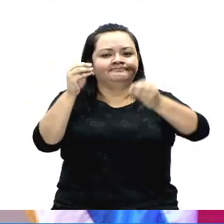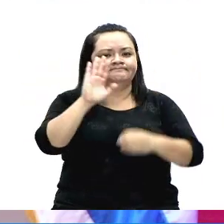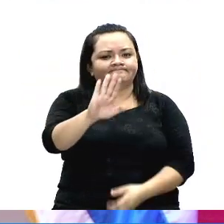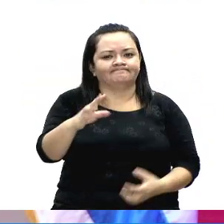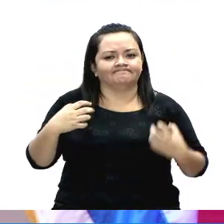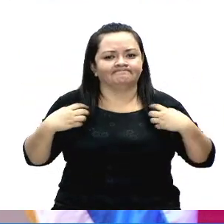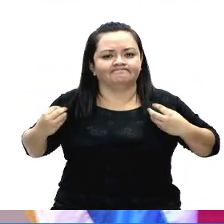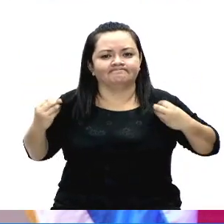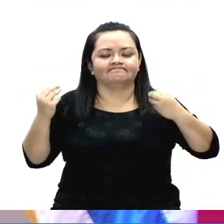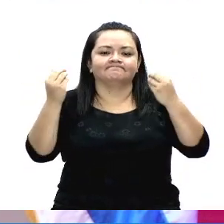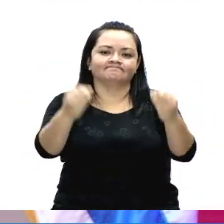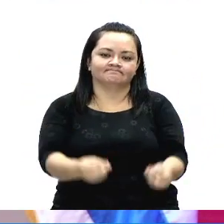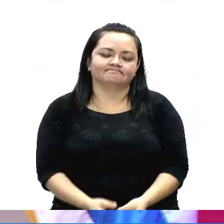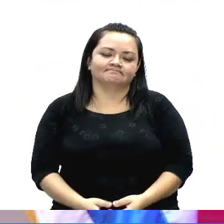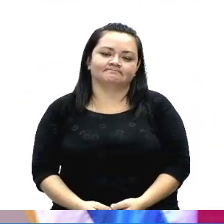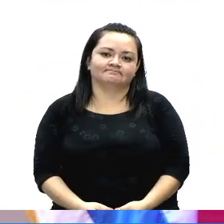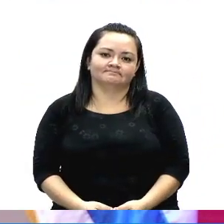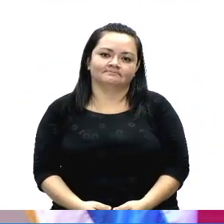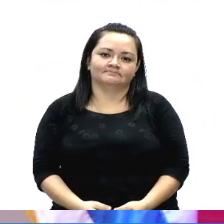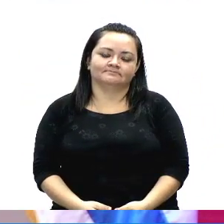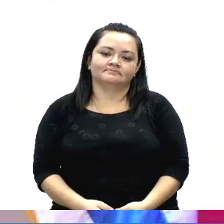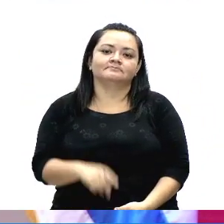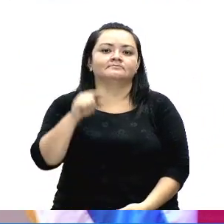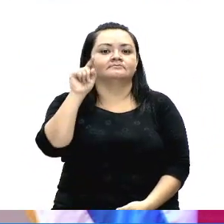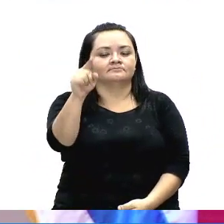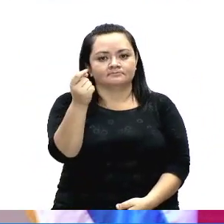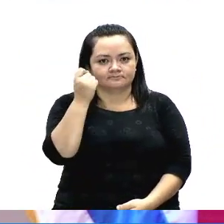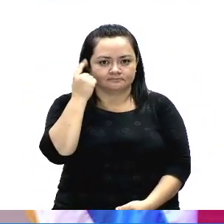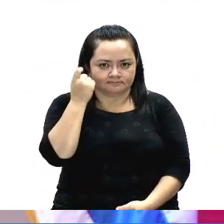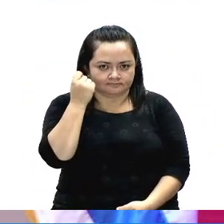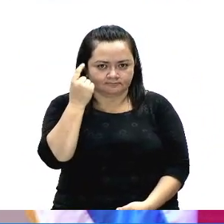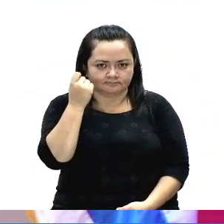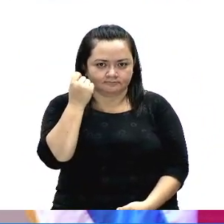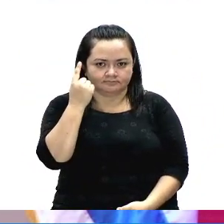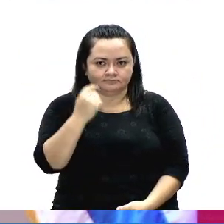vida y para que entiendas